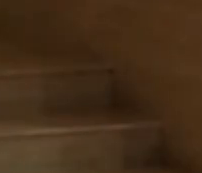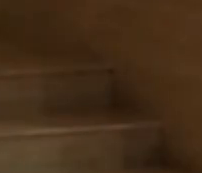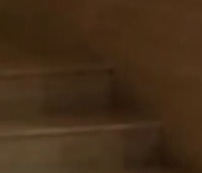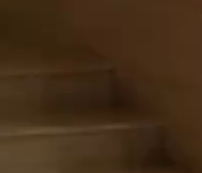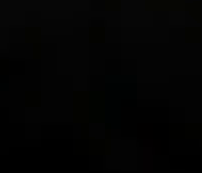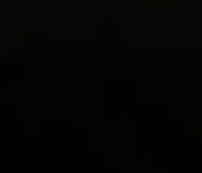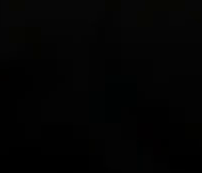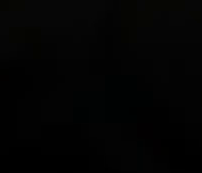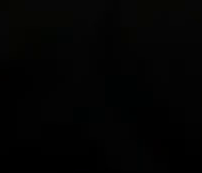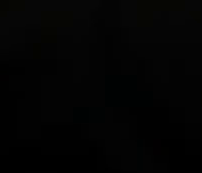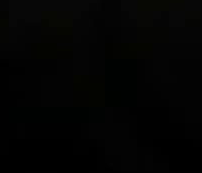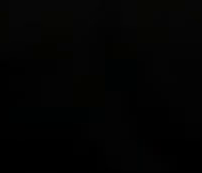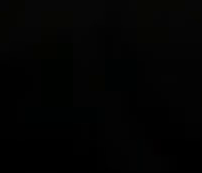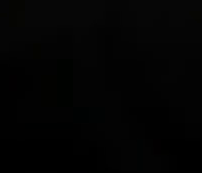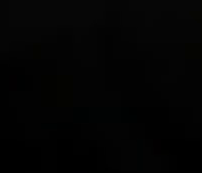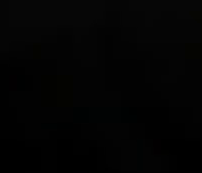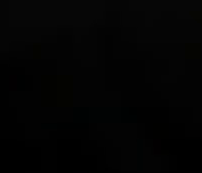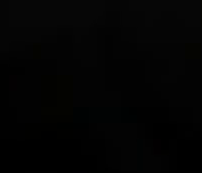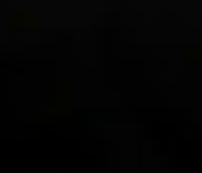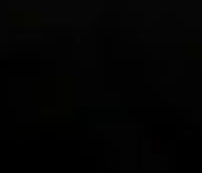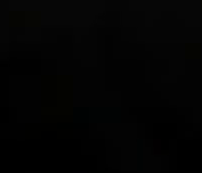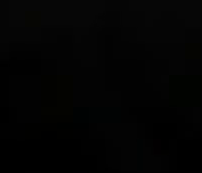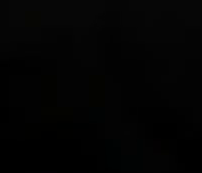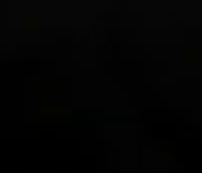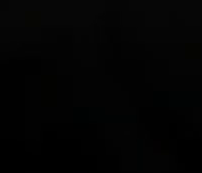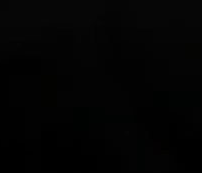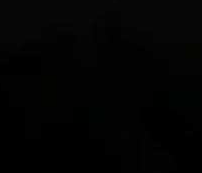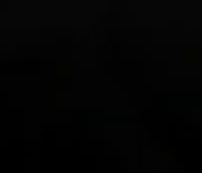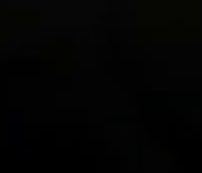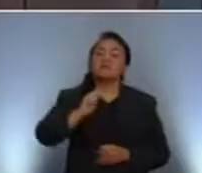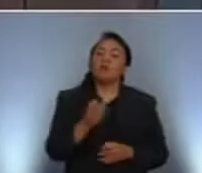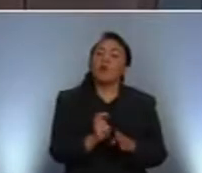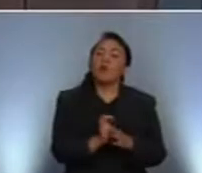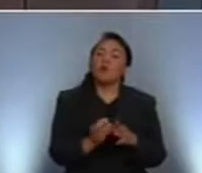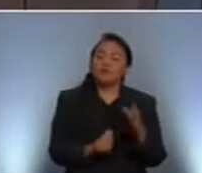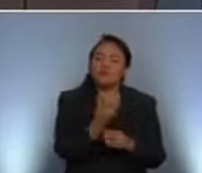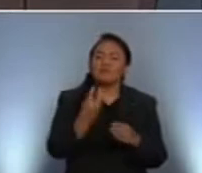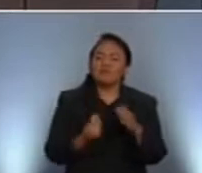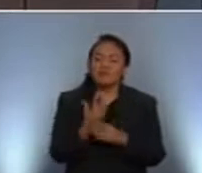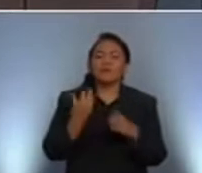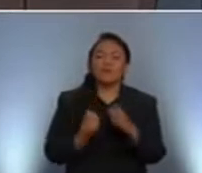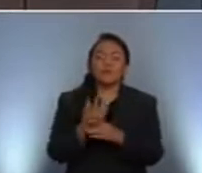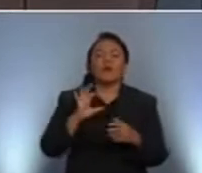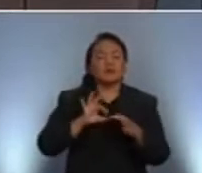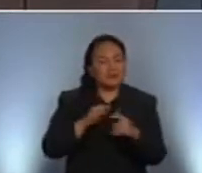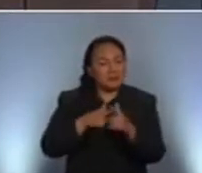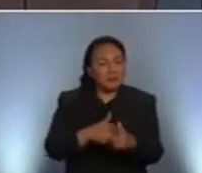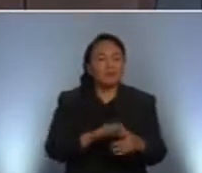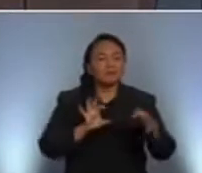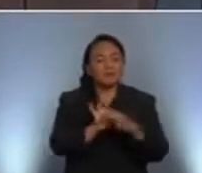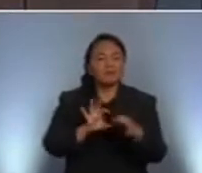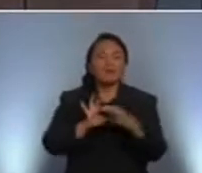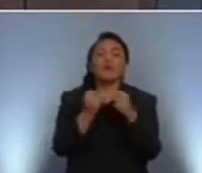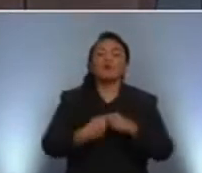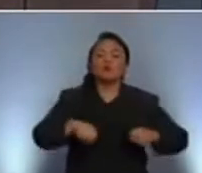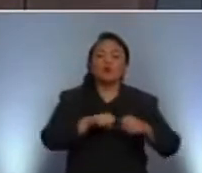económica, que lleva a México a buscar nuevos horizontes que permitan diversificar sus mercados. Peña Nieto se encuentra en estos días en China,